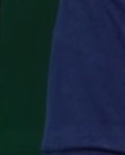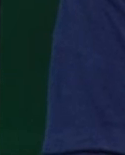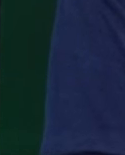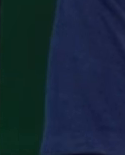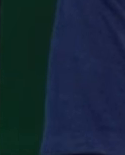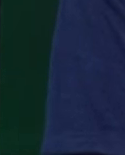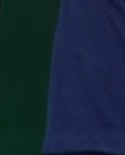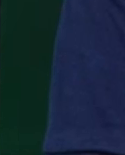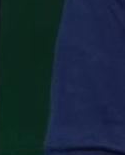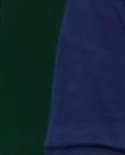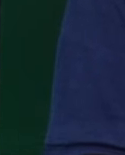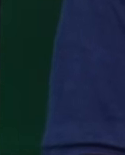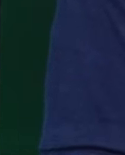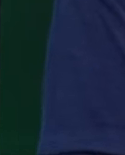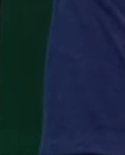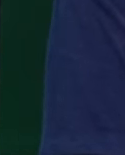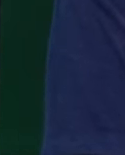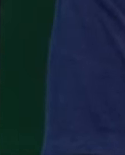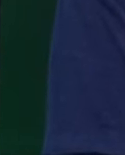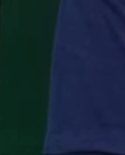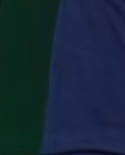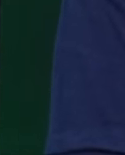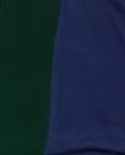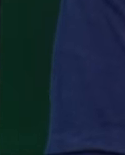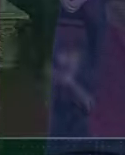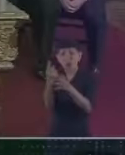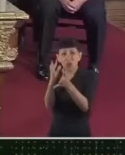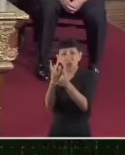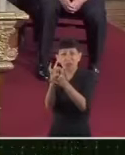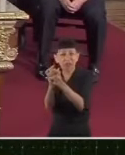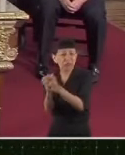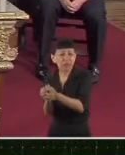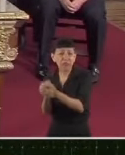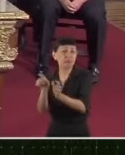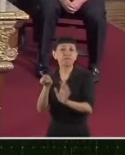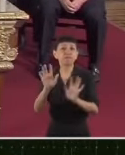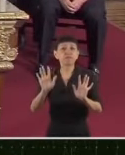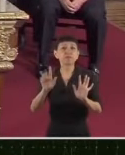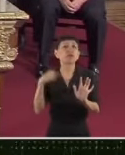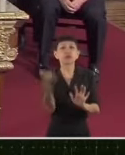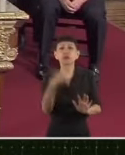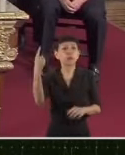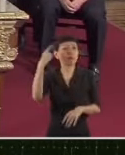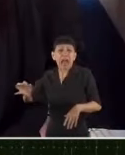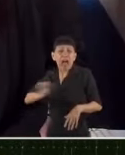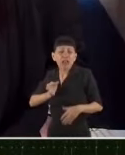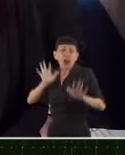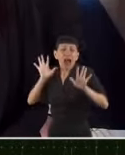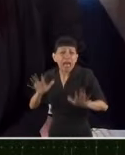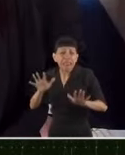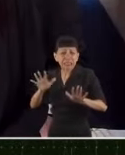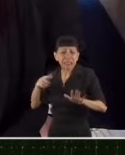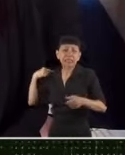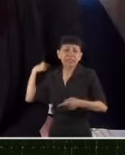por el criterio que ya ha fijado la Corte Suprema de Justicia, intervenir en materias